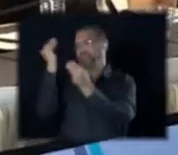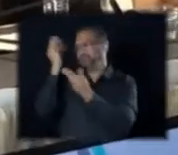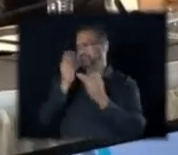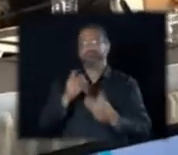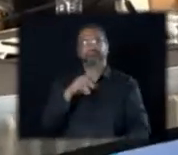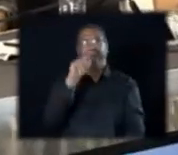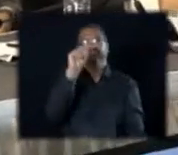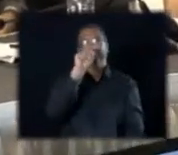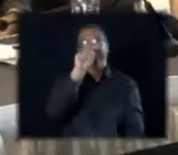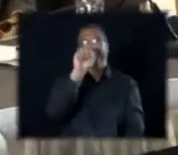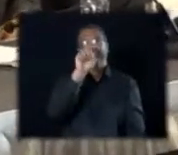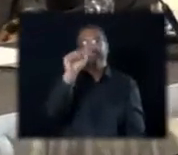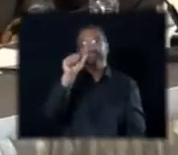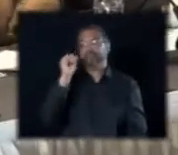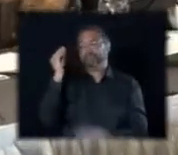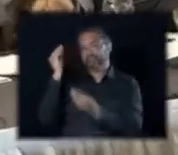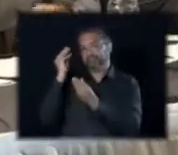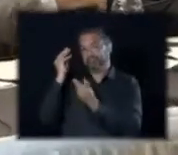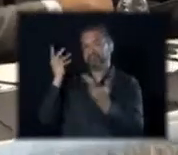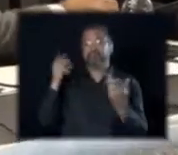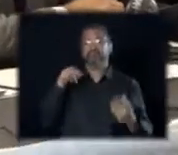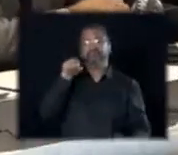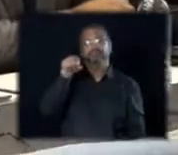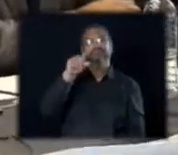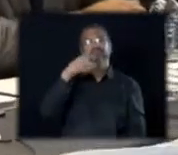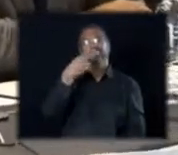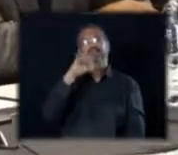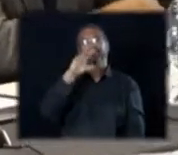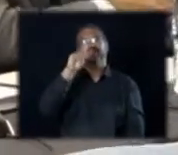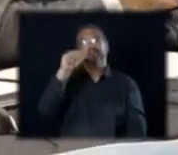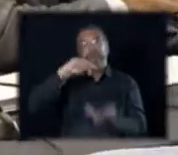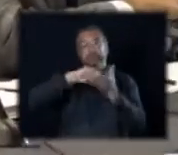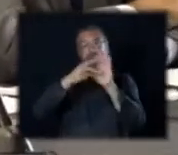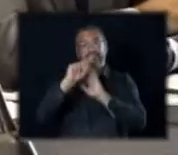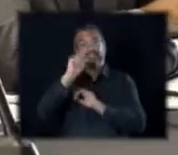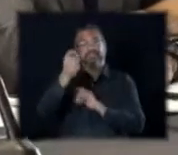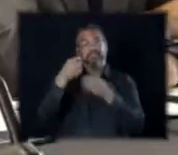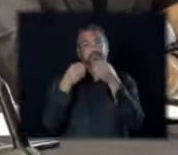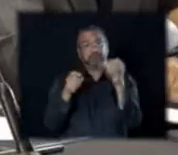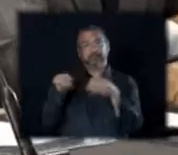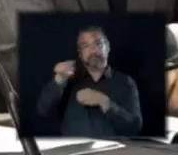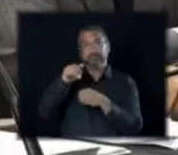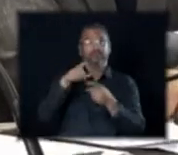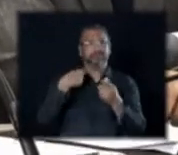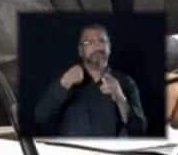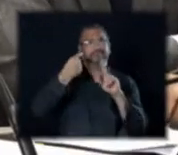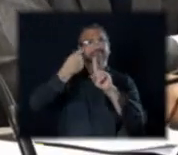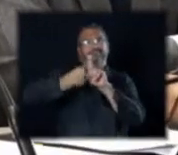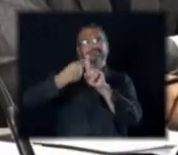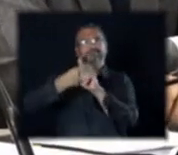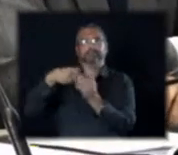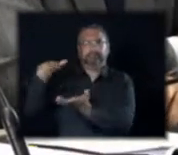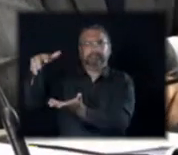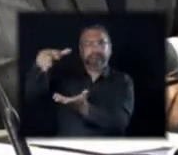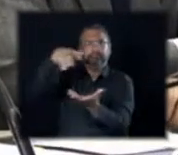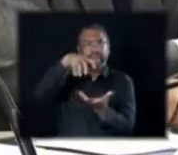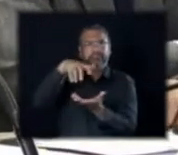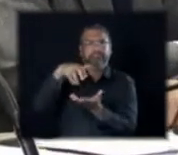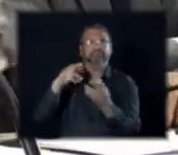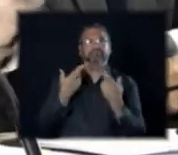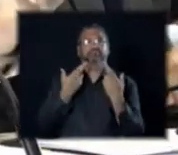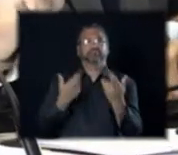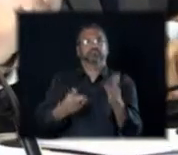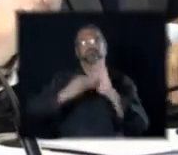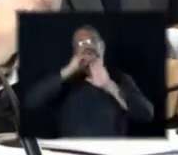Hemos publicado un TSA semanal. También Hacienda ha comenzado a publicar un informe de